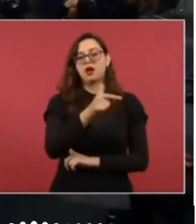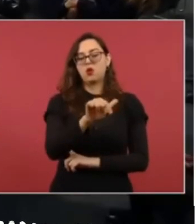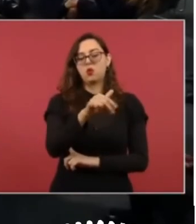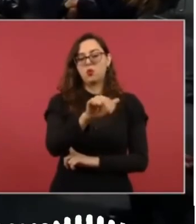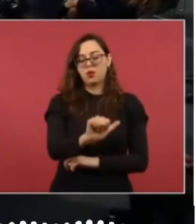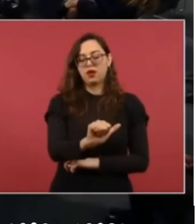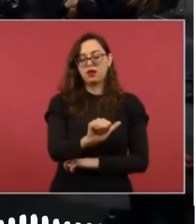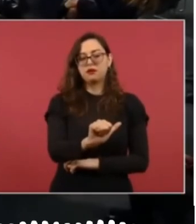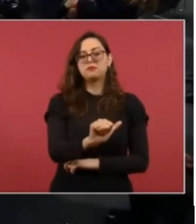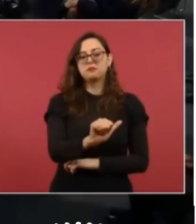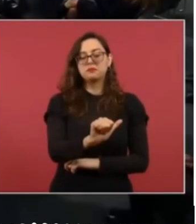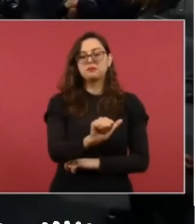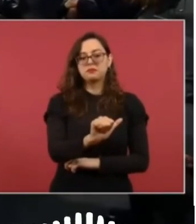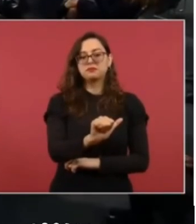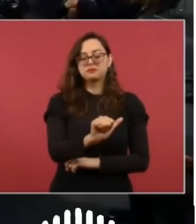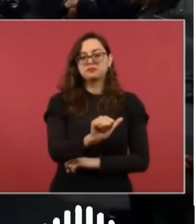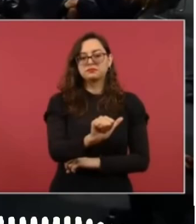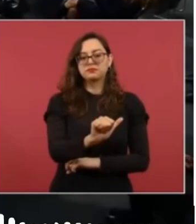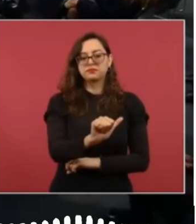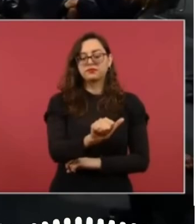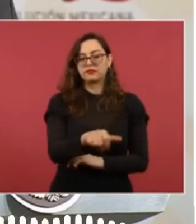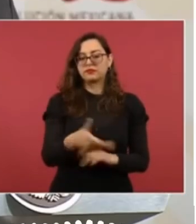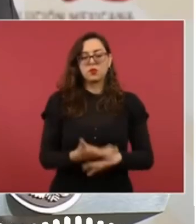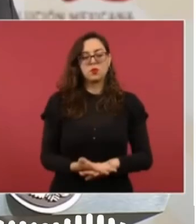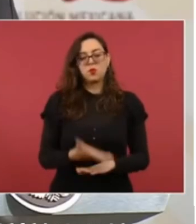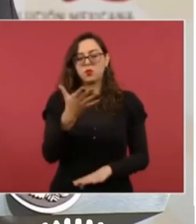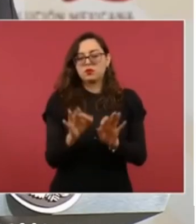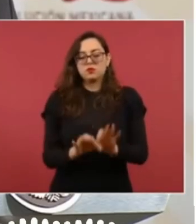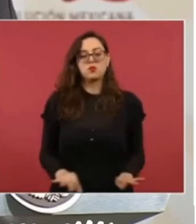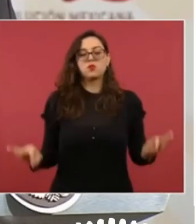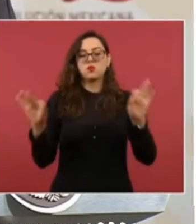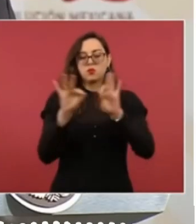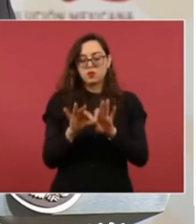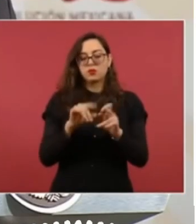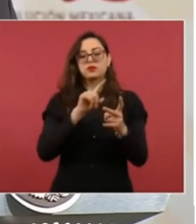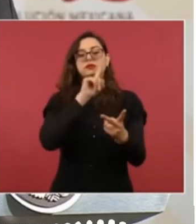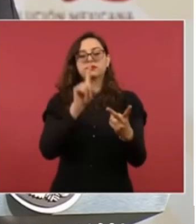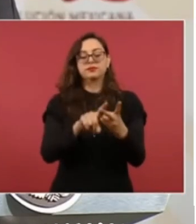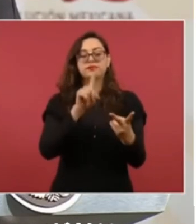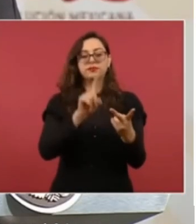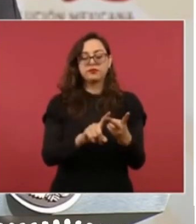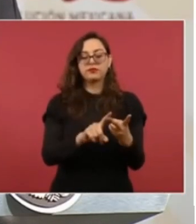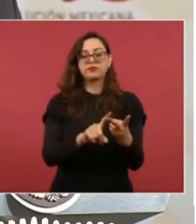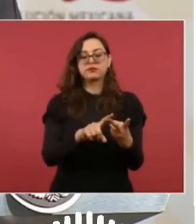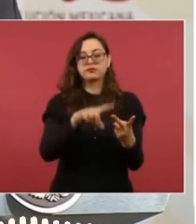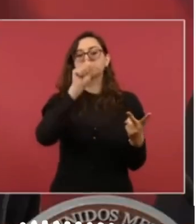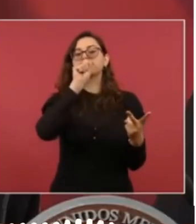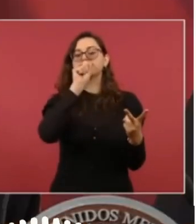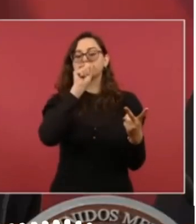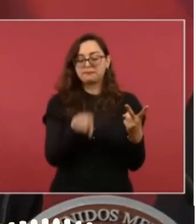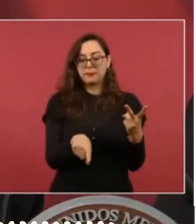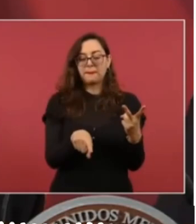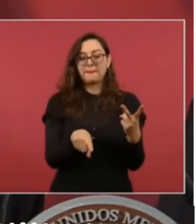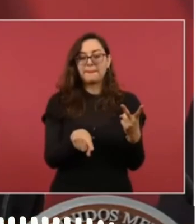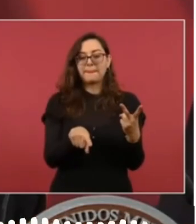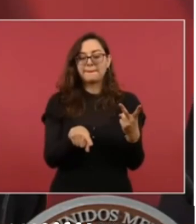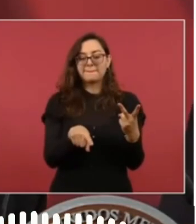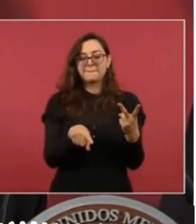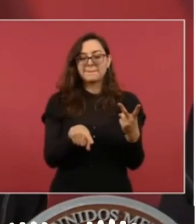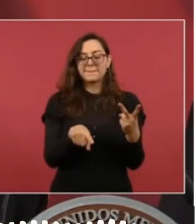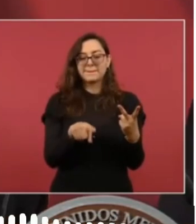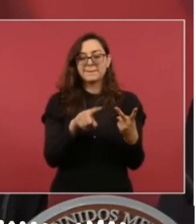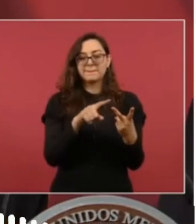simbólicamente o nominalmente un partido de oposición, pues si no eres un opositor de adeveras, pues la gente necesita opciones de oposición. Está